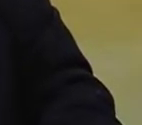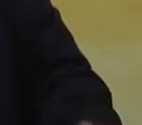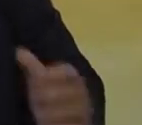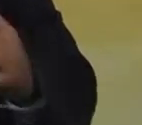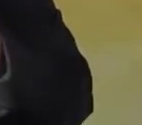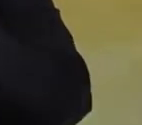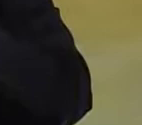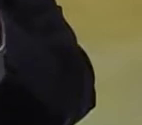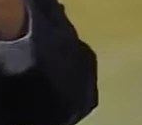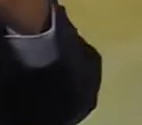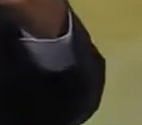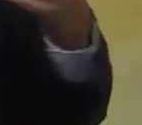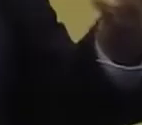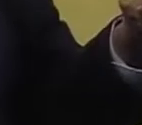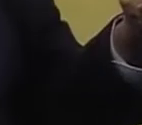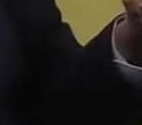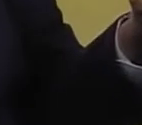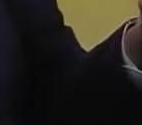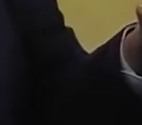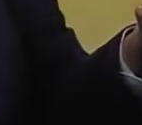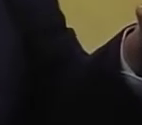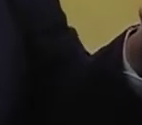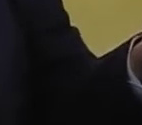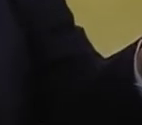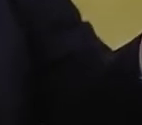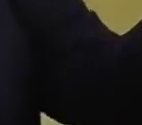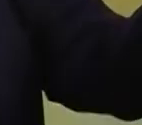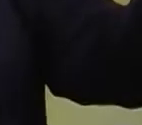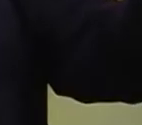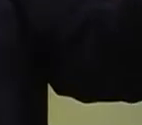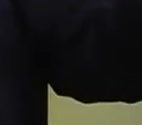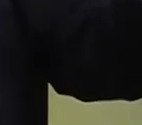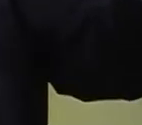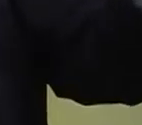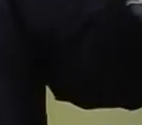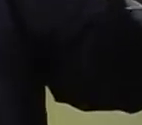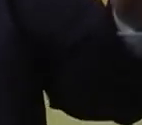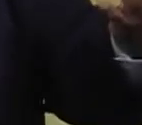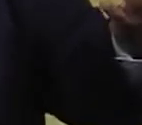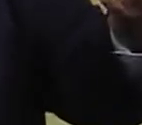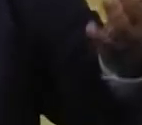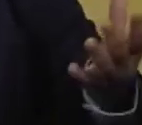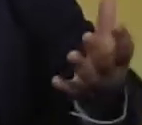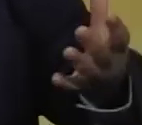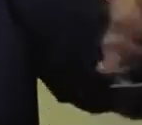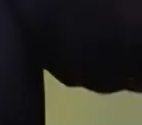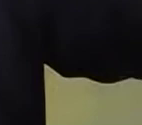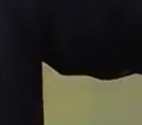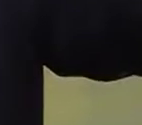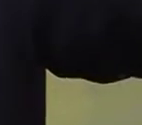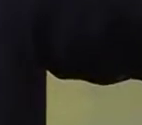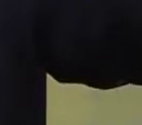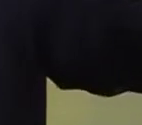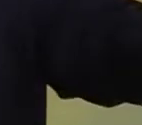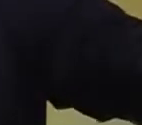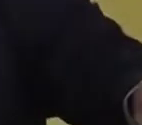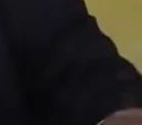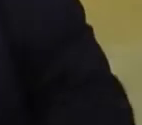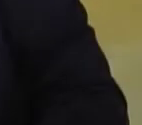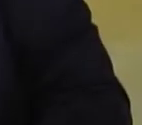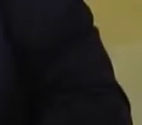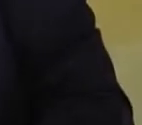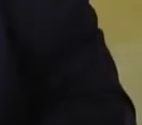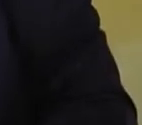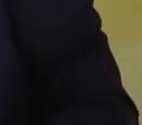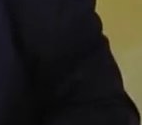diferente en nosotros no hay rencor no hay odio a a nuestro hermano ananías cuando le cayeron